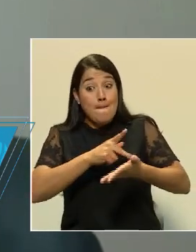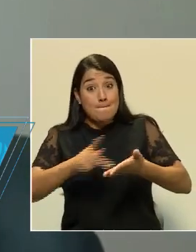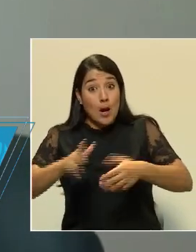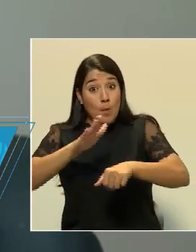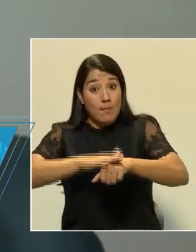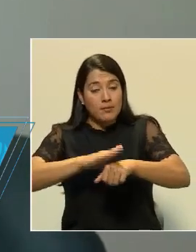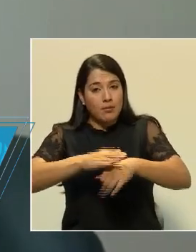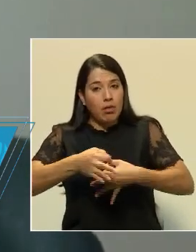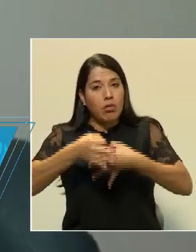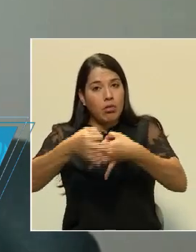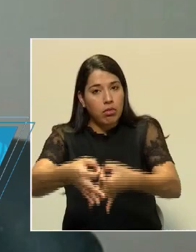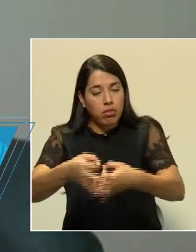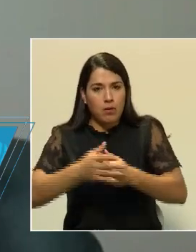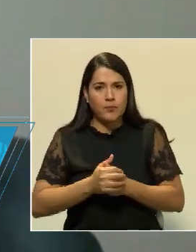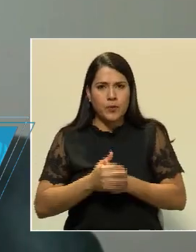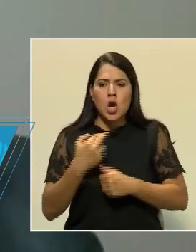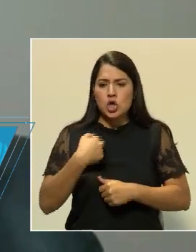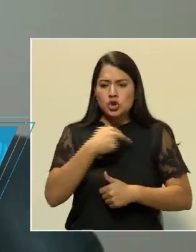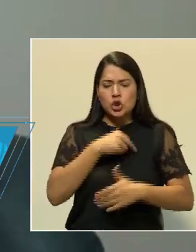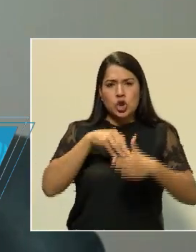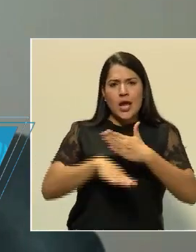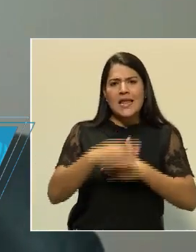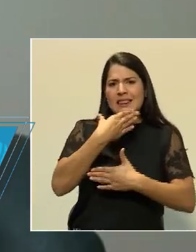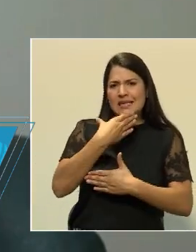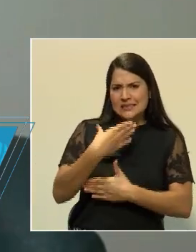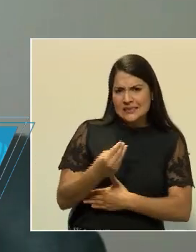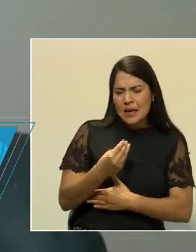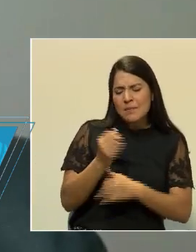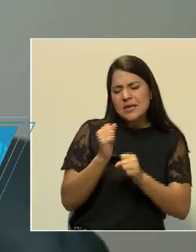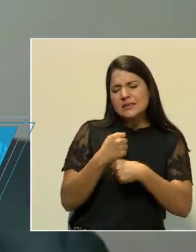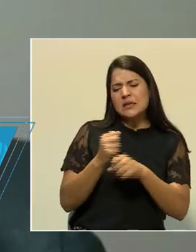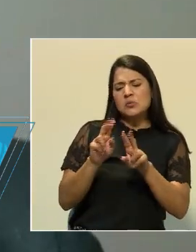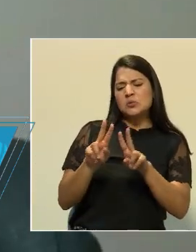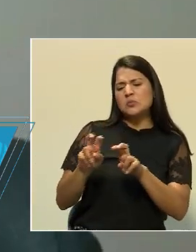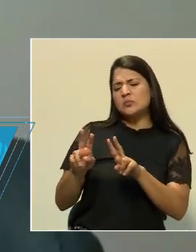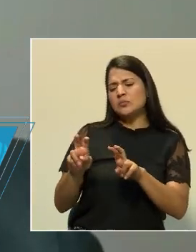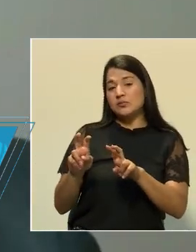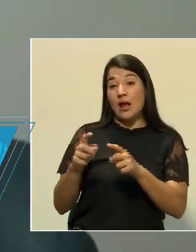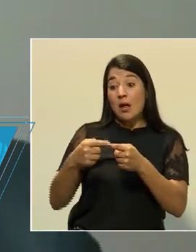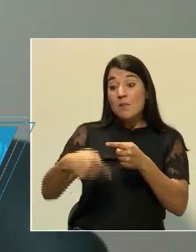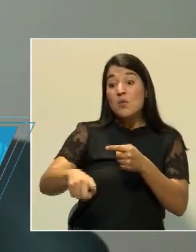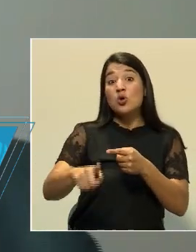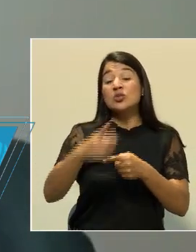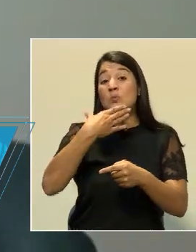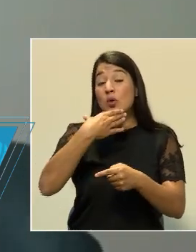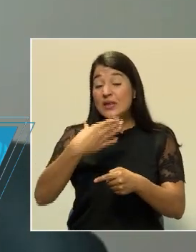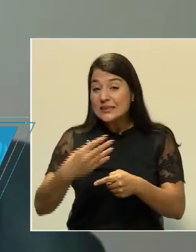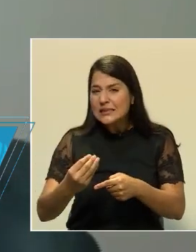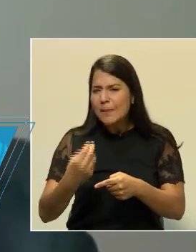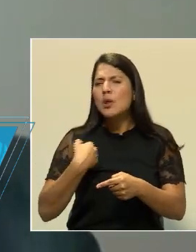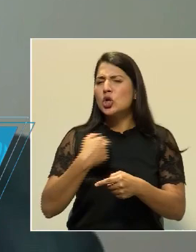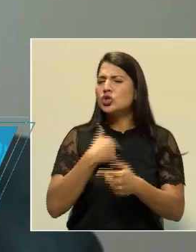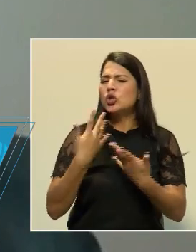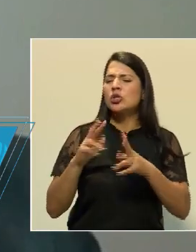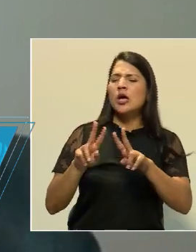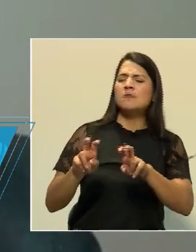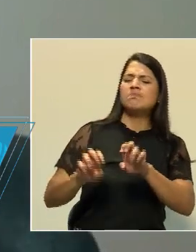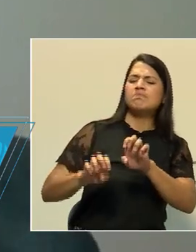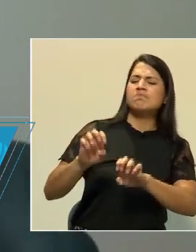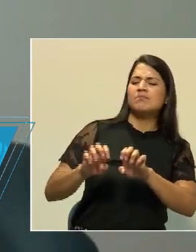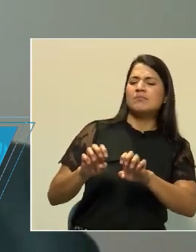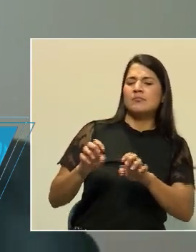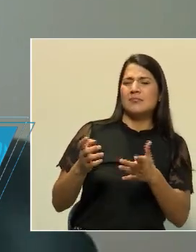En diciembre nosotros hemos hecho algunos análisis y resulta que en diciembre, con esta situación económica, ¿quién va a